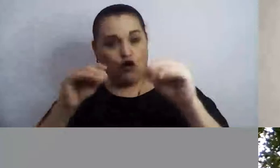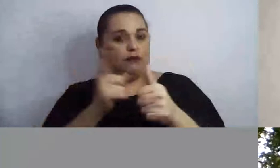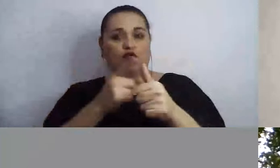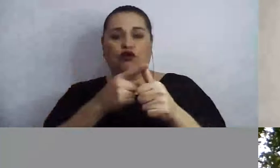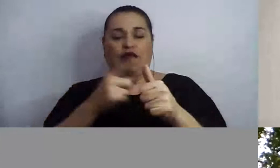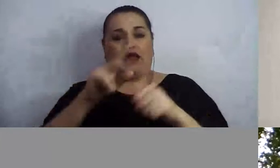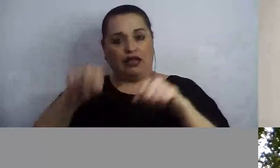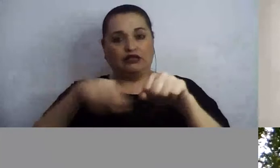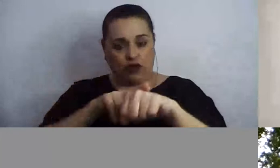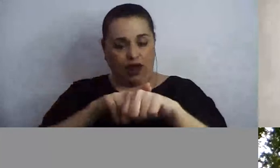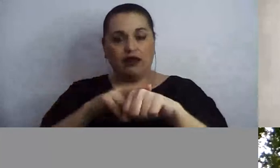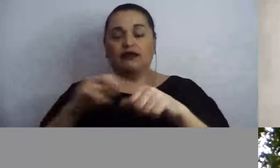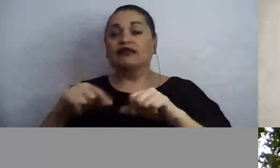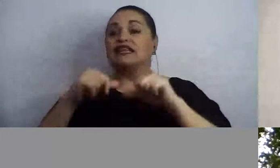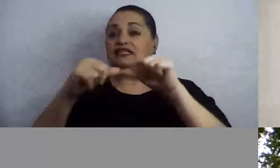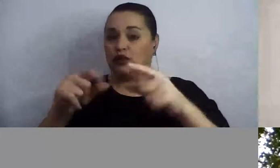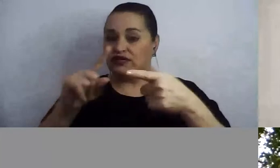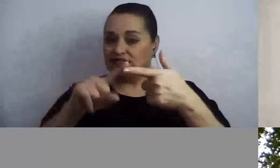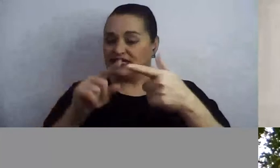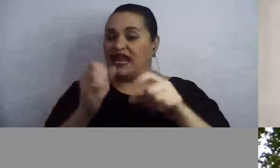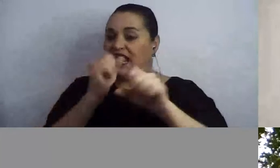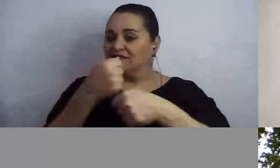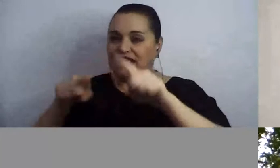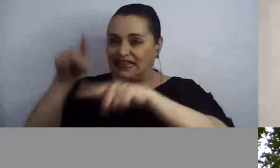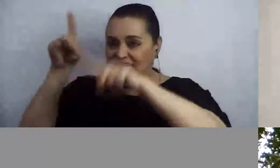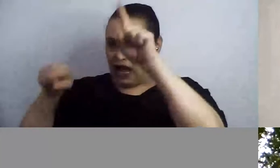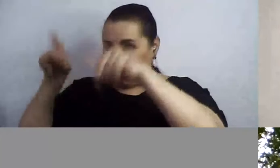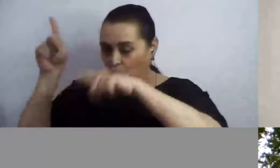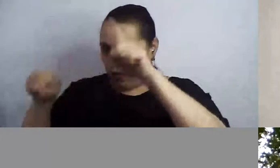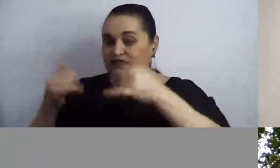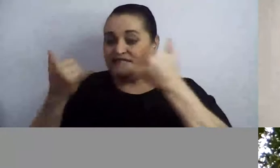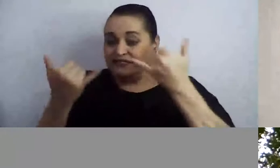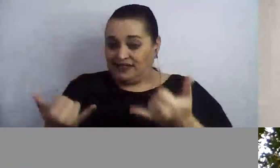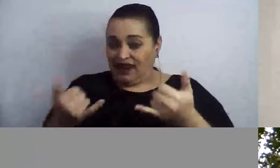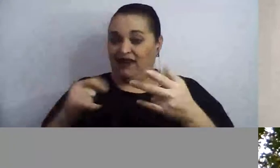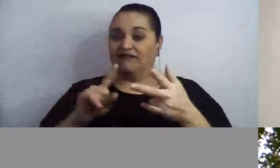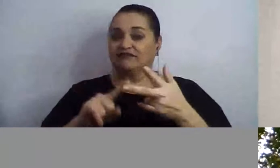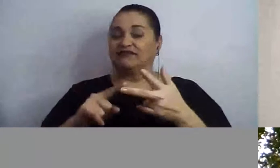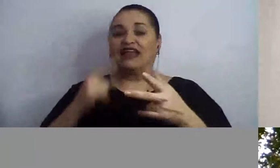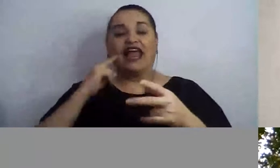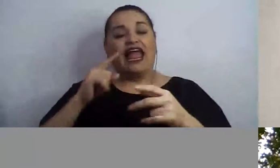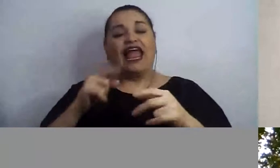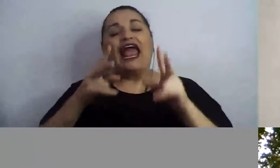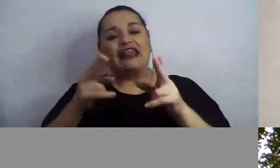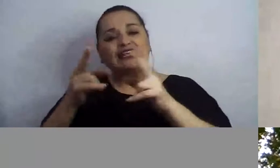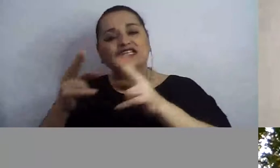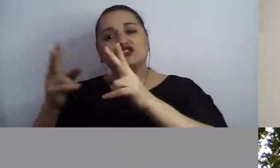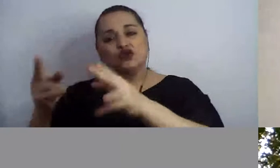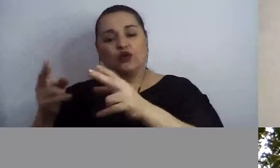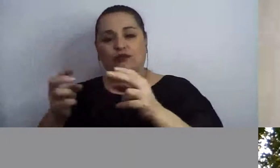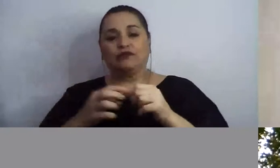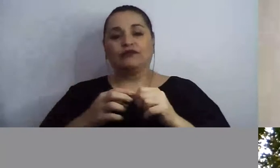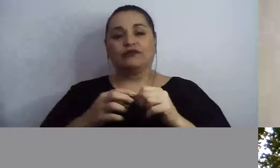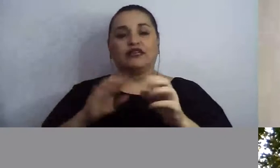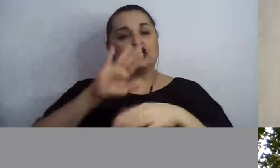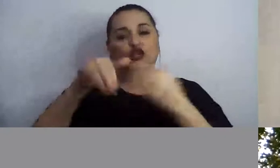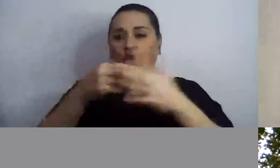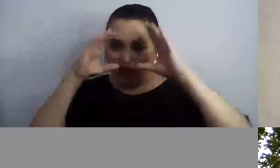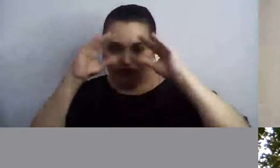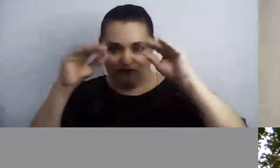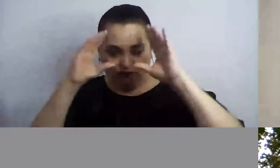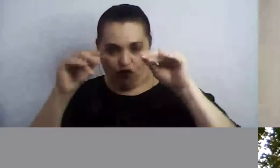lo que fue la elaboración de indicadores y estamos ya en edición del informe